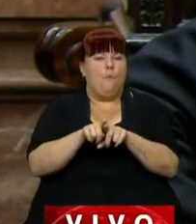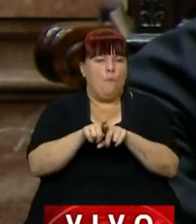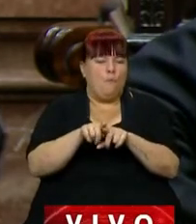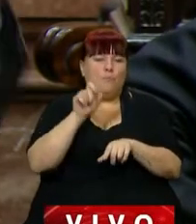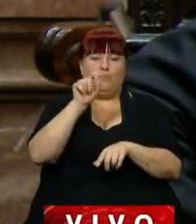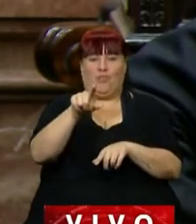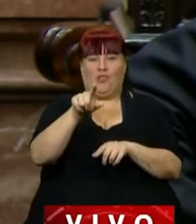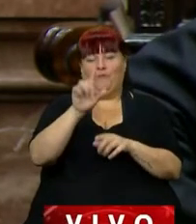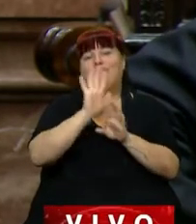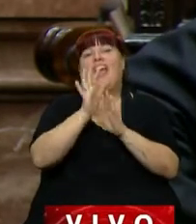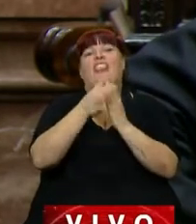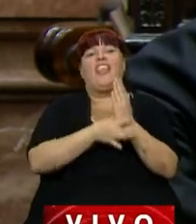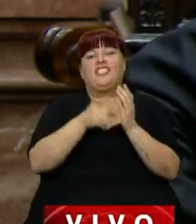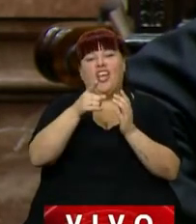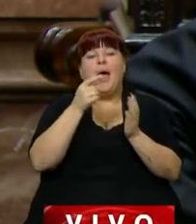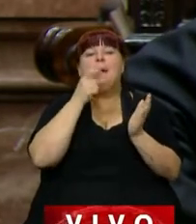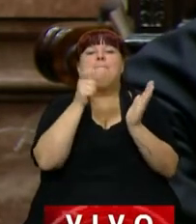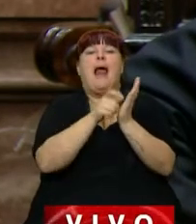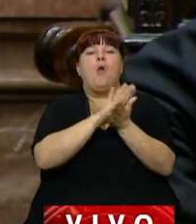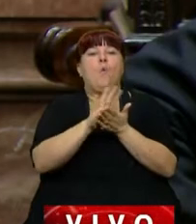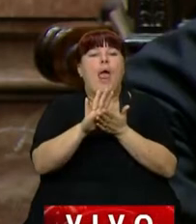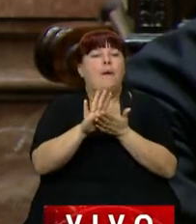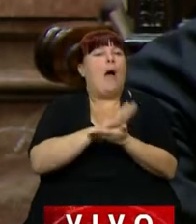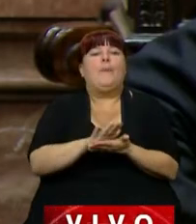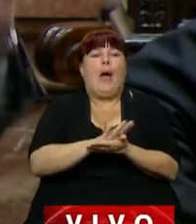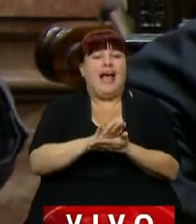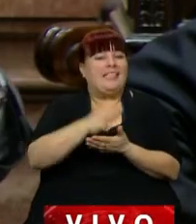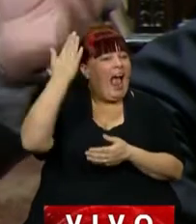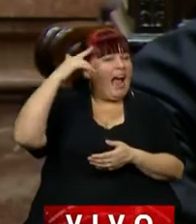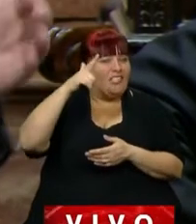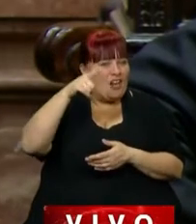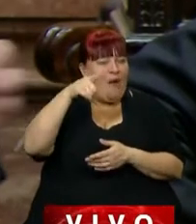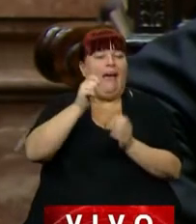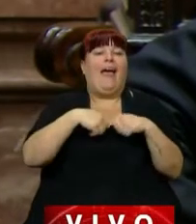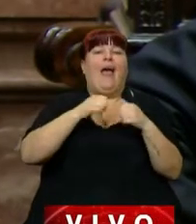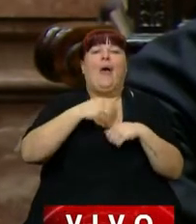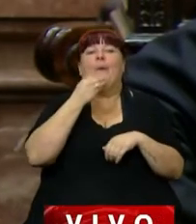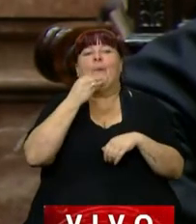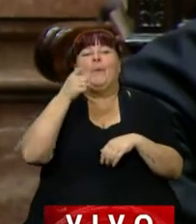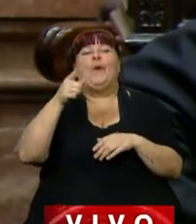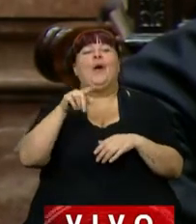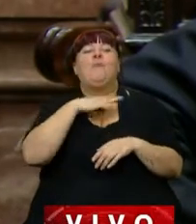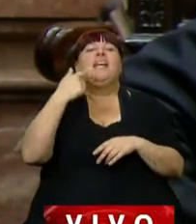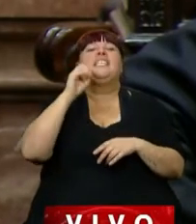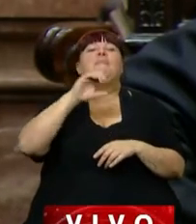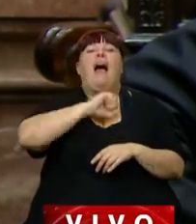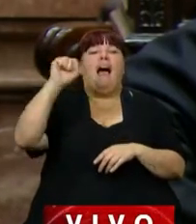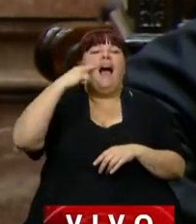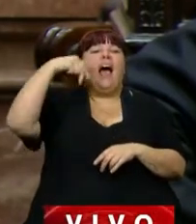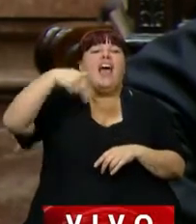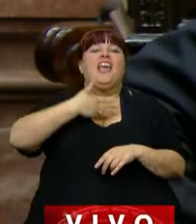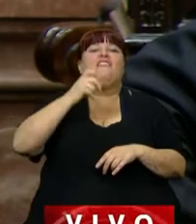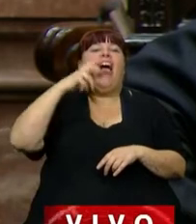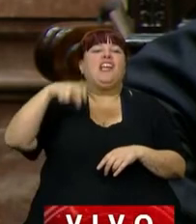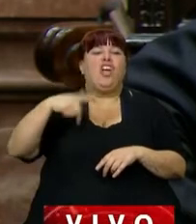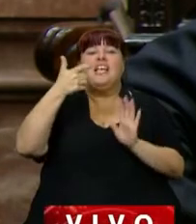su diccionario, incorporar una palabra básica que no la tenían, que la escondían con Moreno, que se llama inflación, que